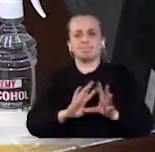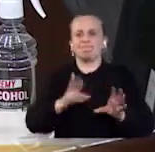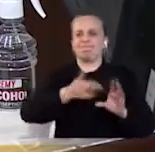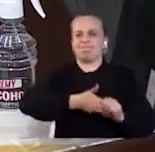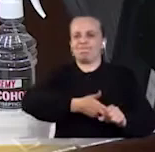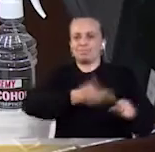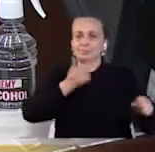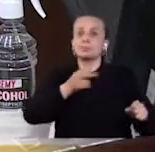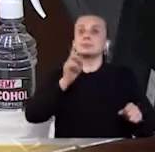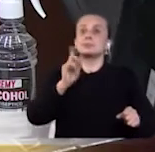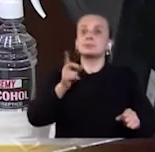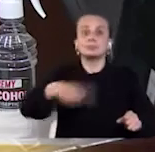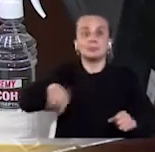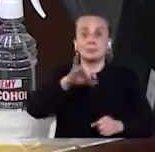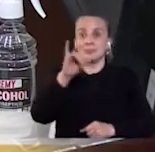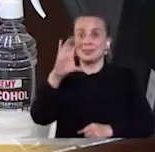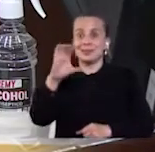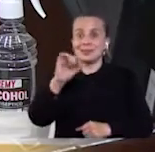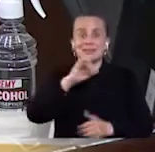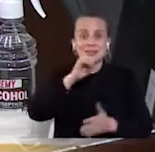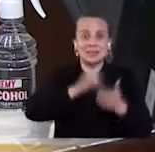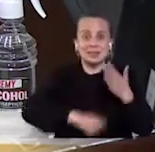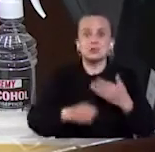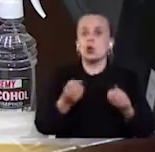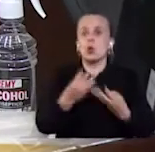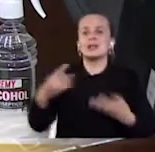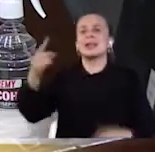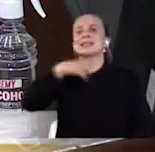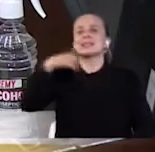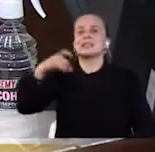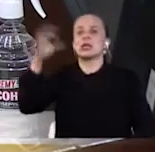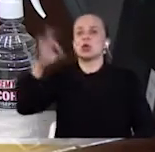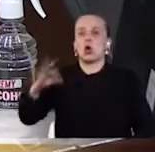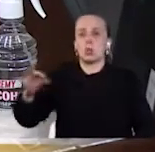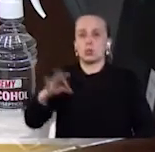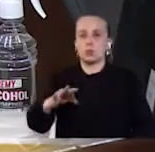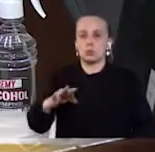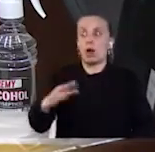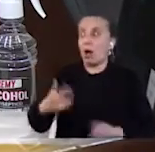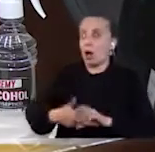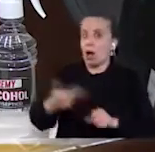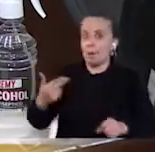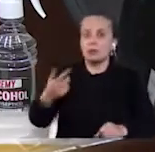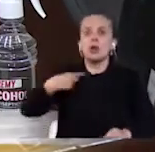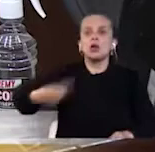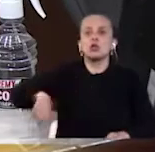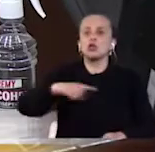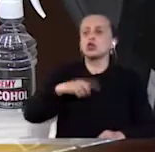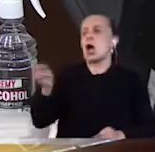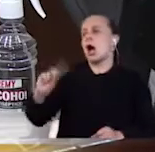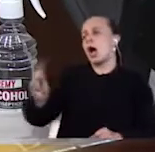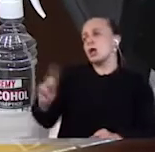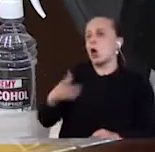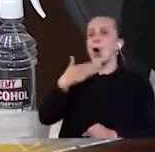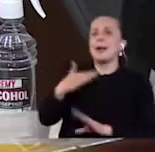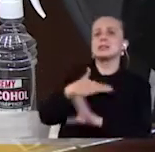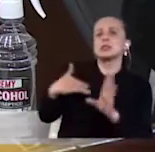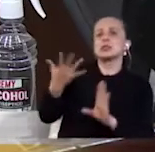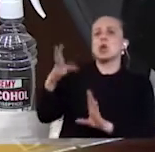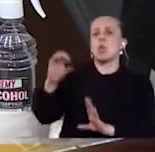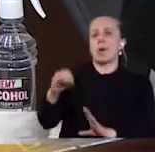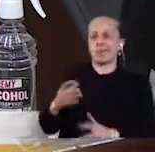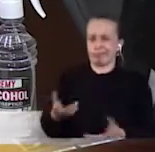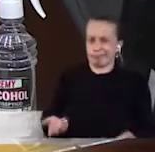al descuento del ICA en el 100% y solamente le tomamos el 50%. Y el